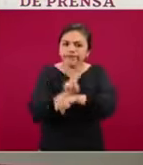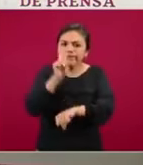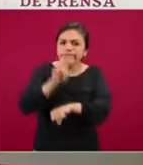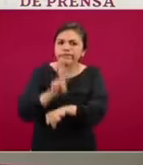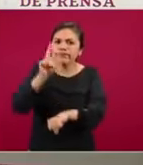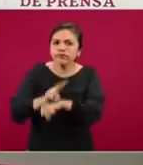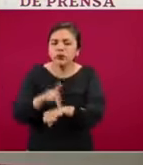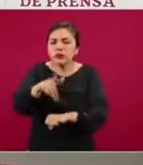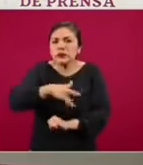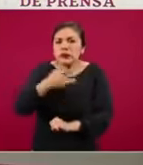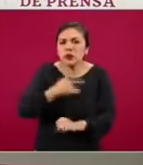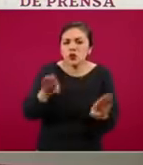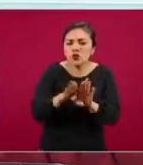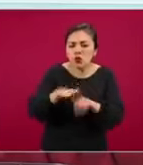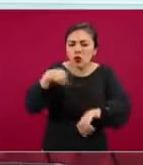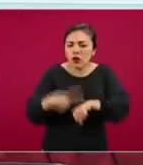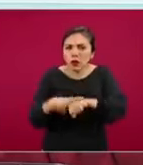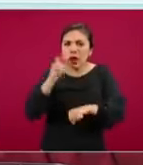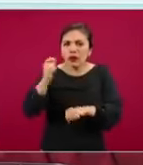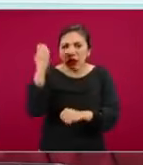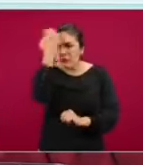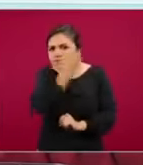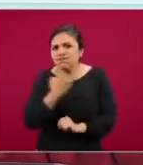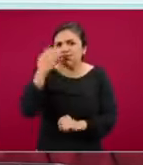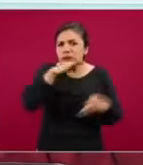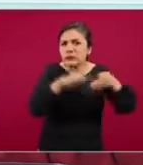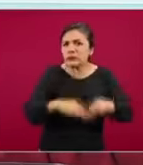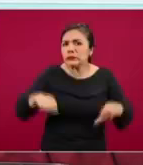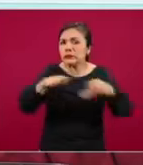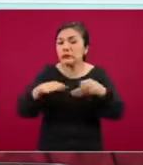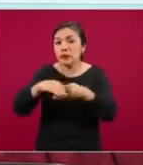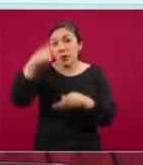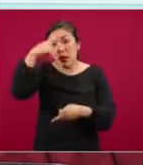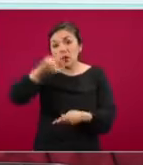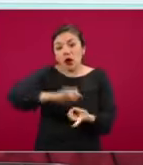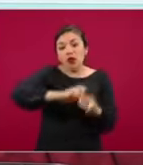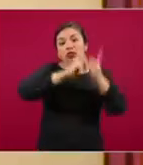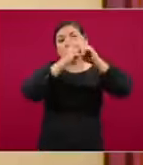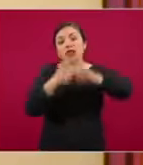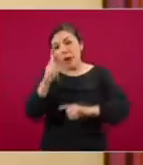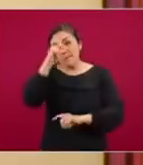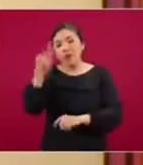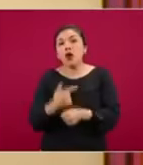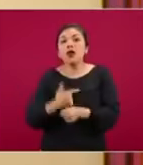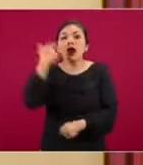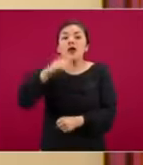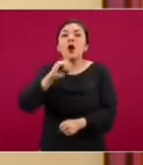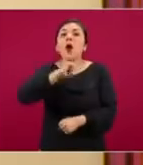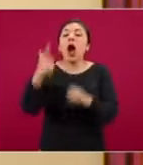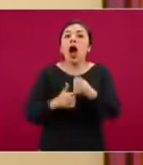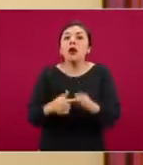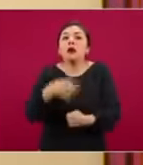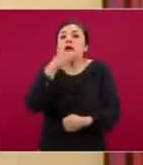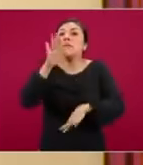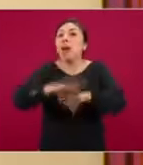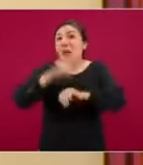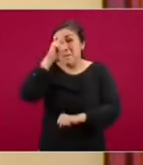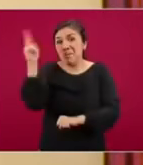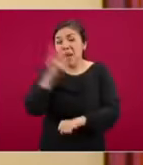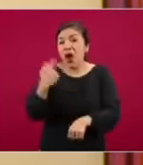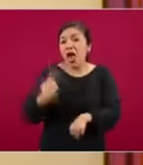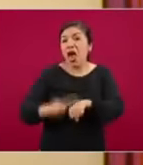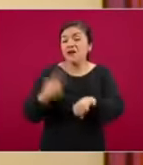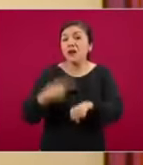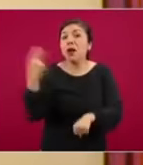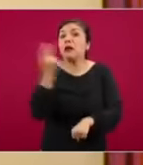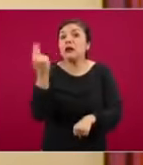seguimiento de mi estado de enfermedad y entonces vea que ésta no empiece a complicarse, no inicien signos de alarma que entonces